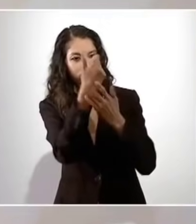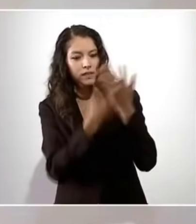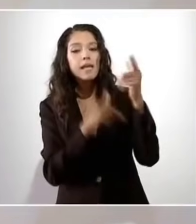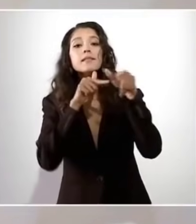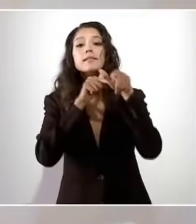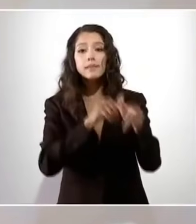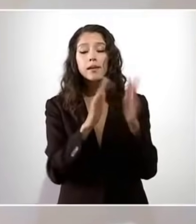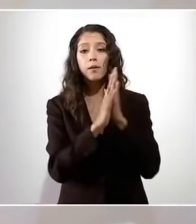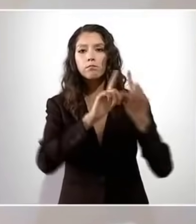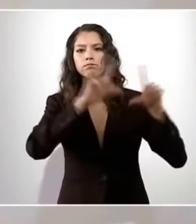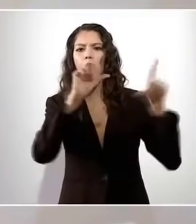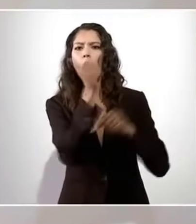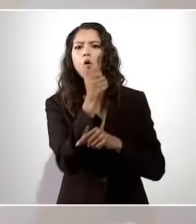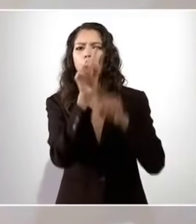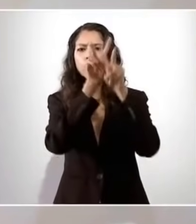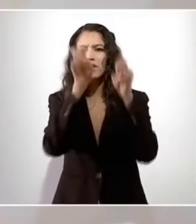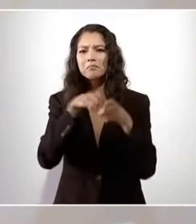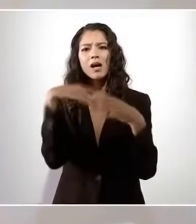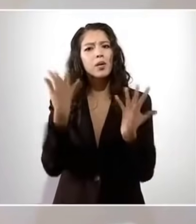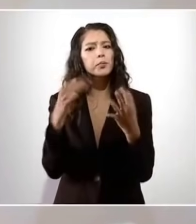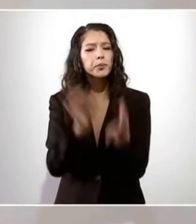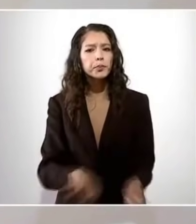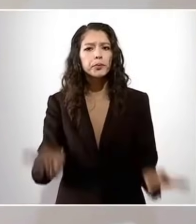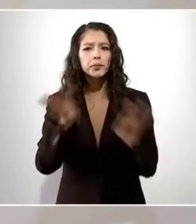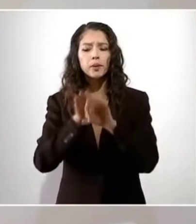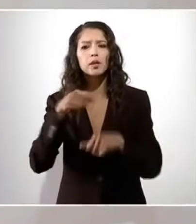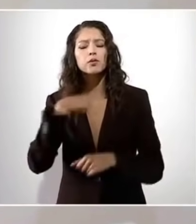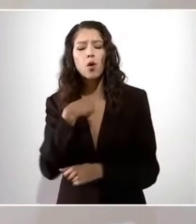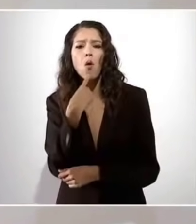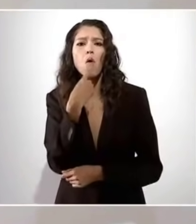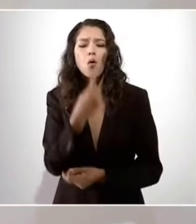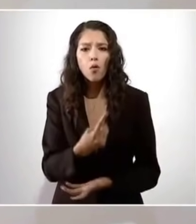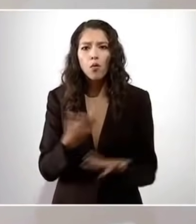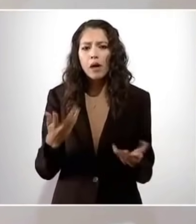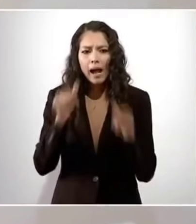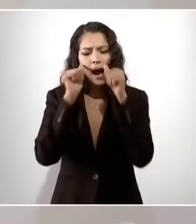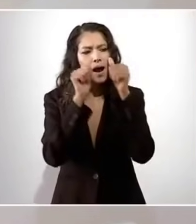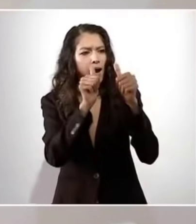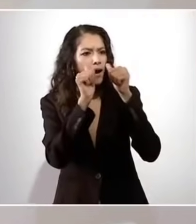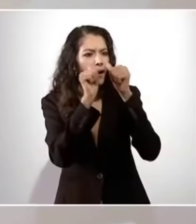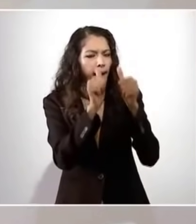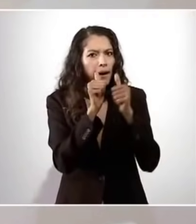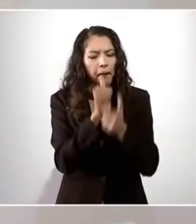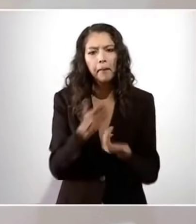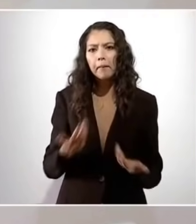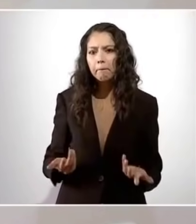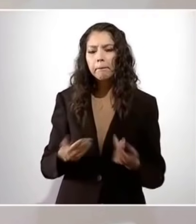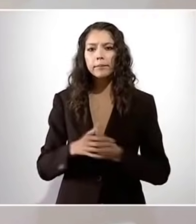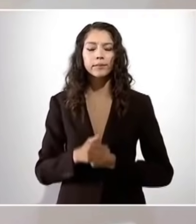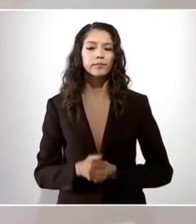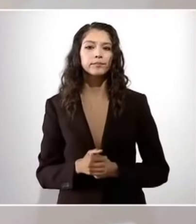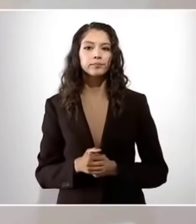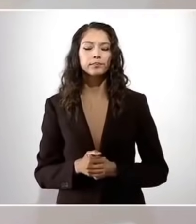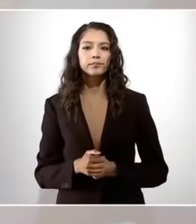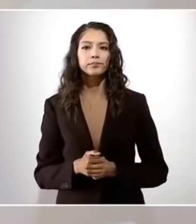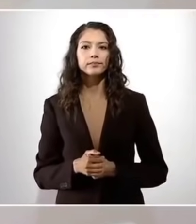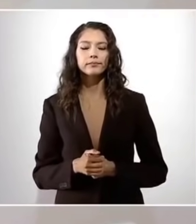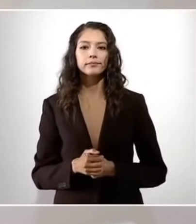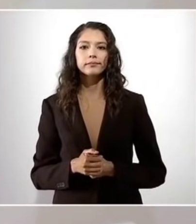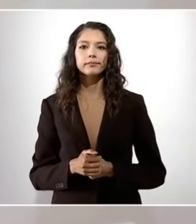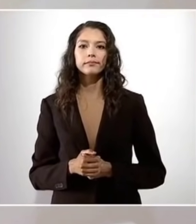favor. Y otro tema que también es muy importante y que les he dado mucha atención en